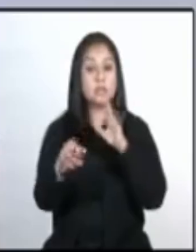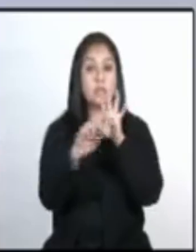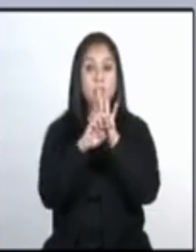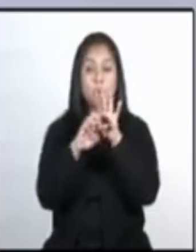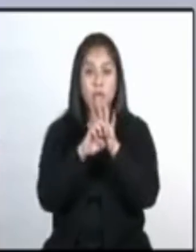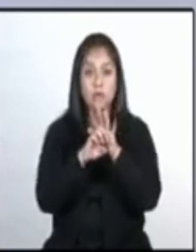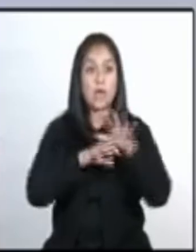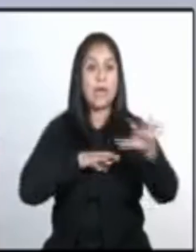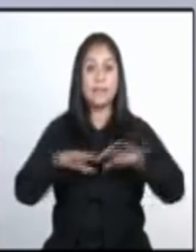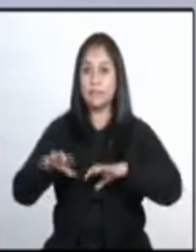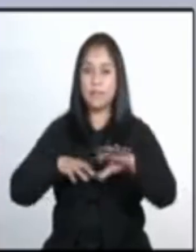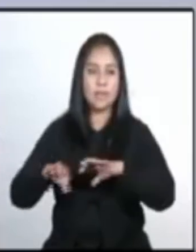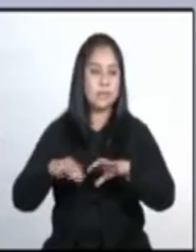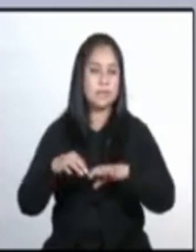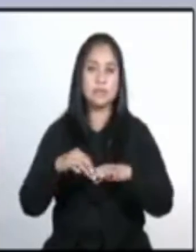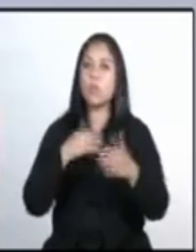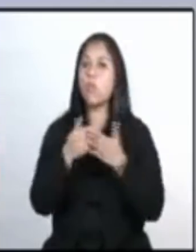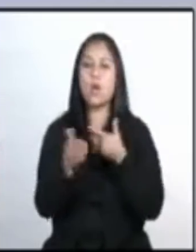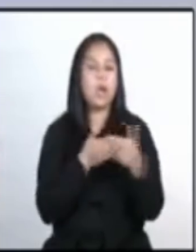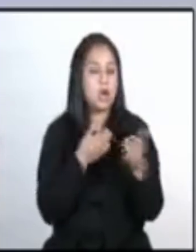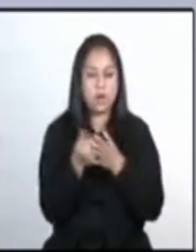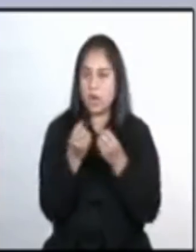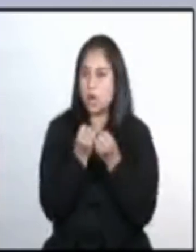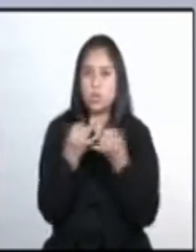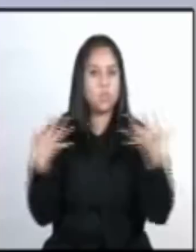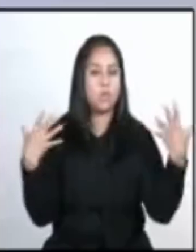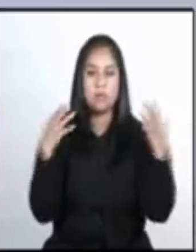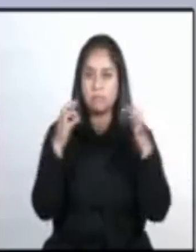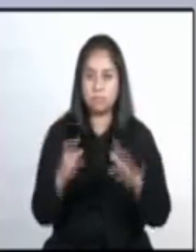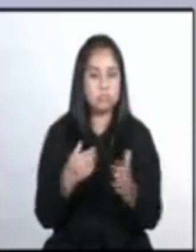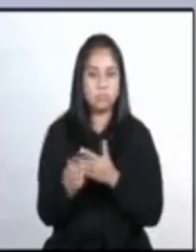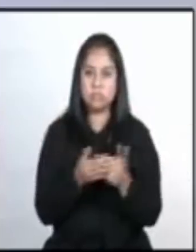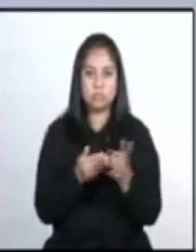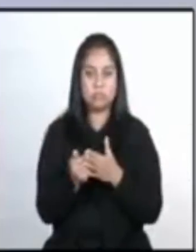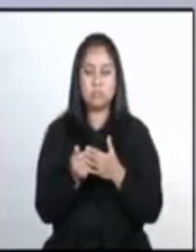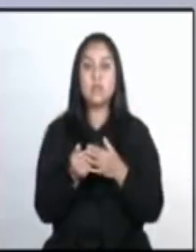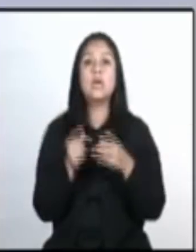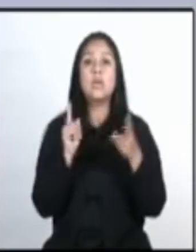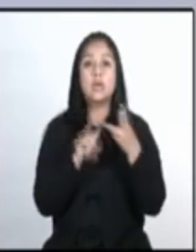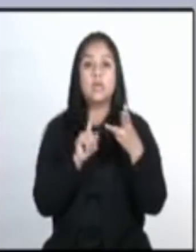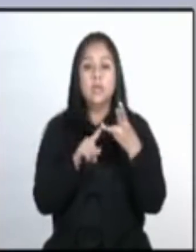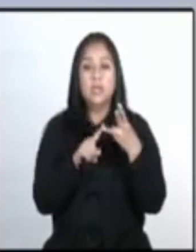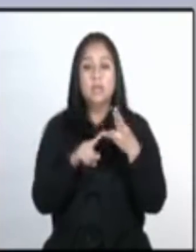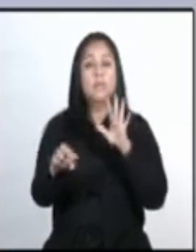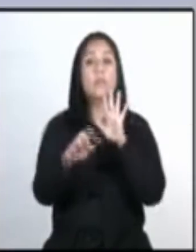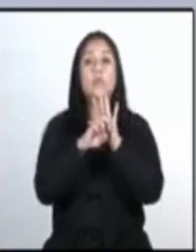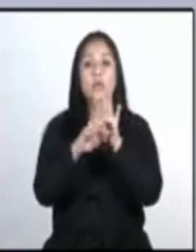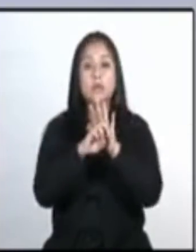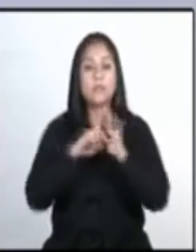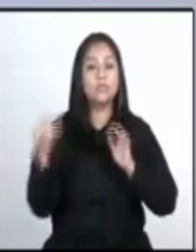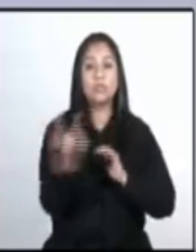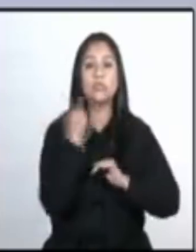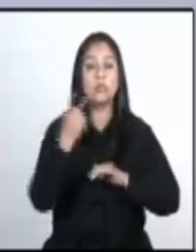los eventos de todo tipo y de cualquier número de personas. Tercero, se prohíben todas las